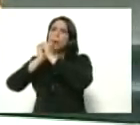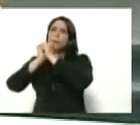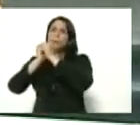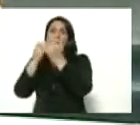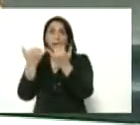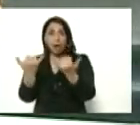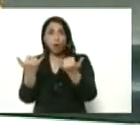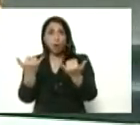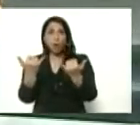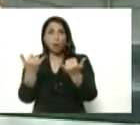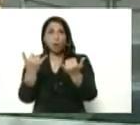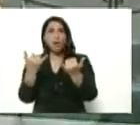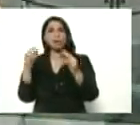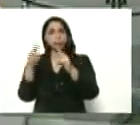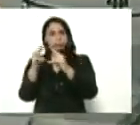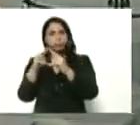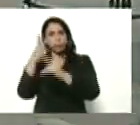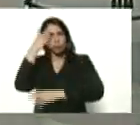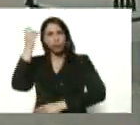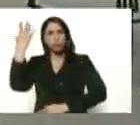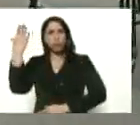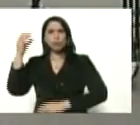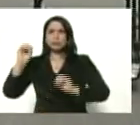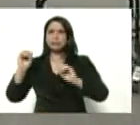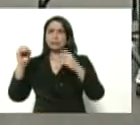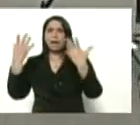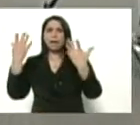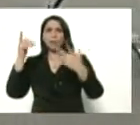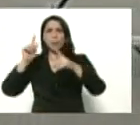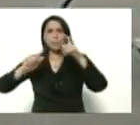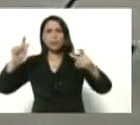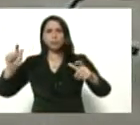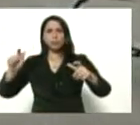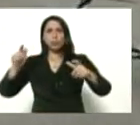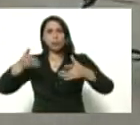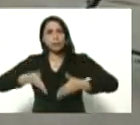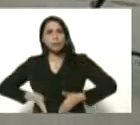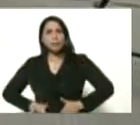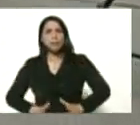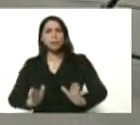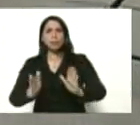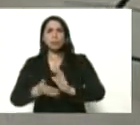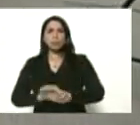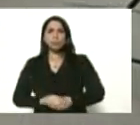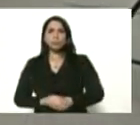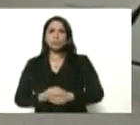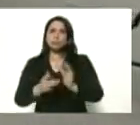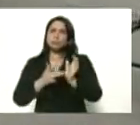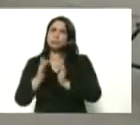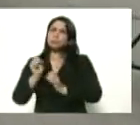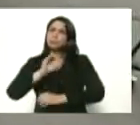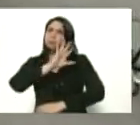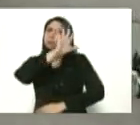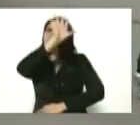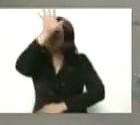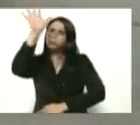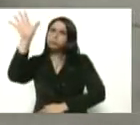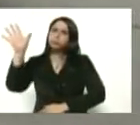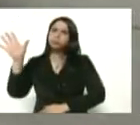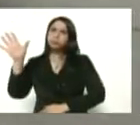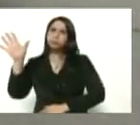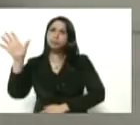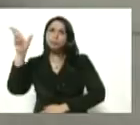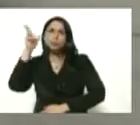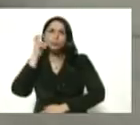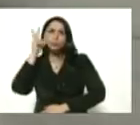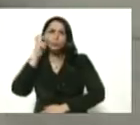Ahora que conozco que Jehová salva a su ungido, lo oirá desde sus santos cielos con la